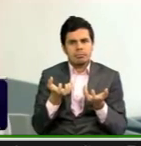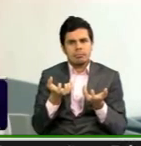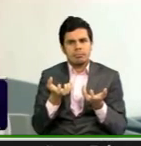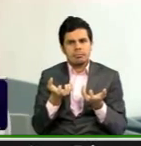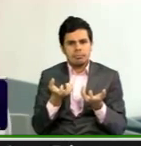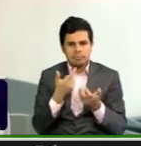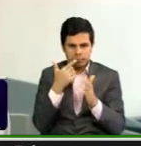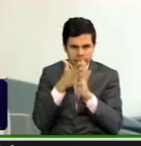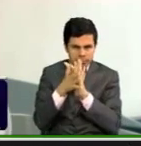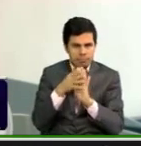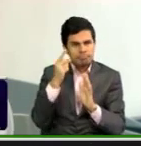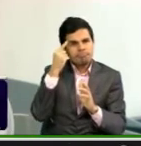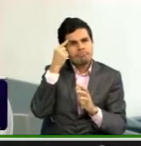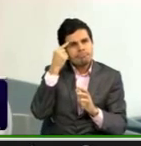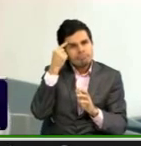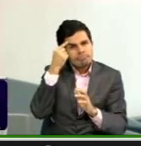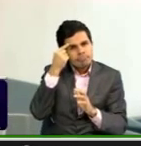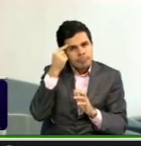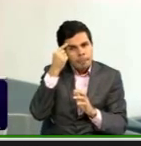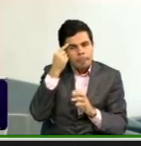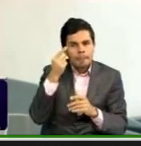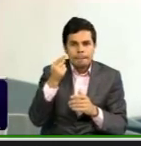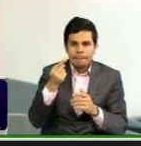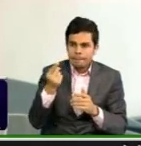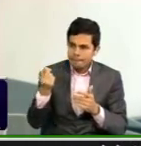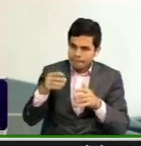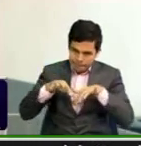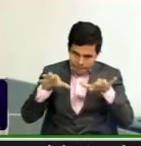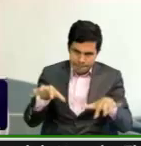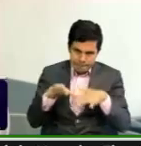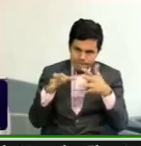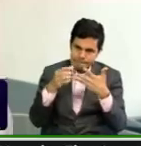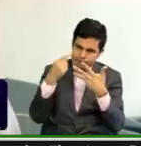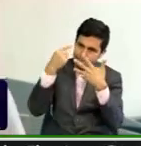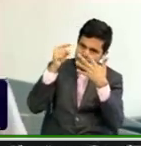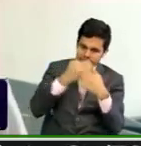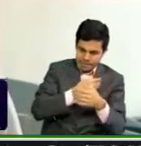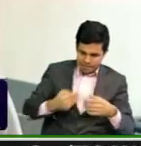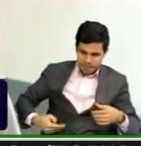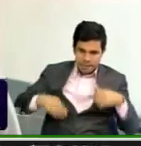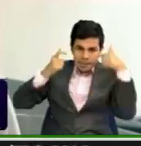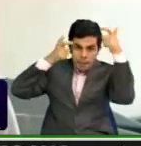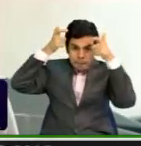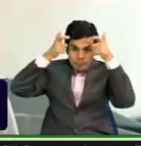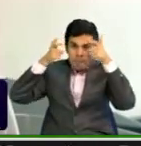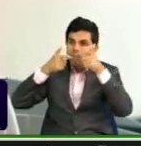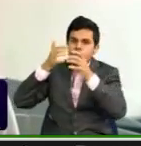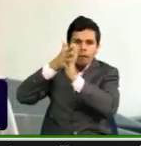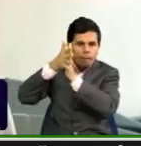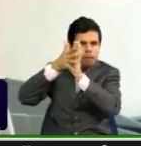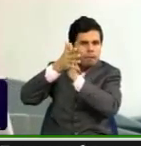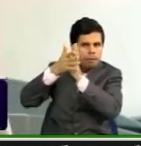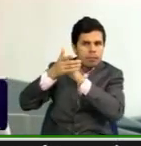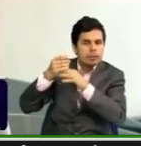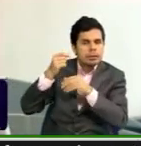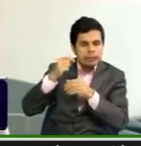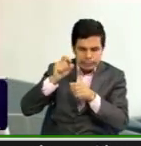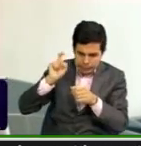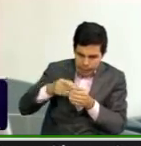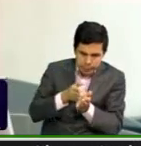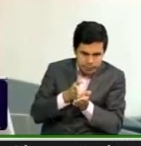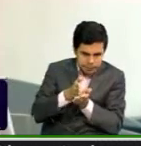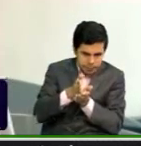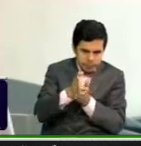digamos la visión que dejó allí el presidente chávez debe tener una continuidad